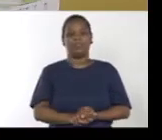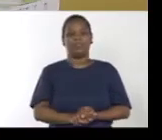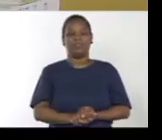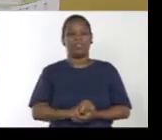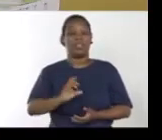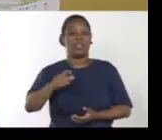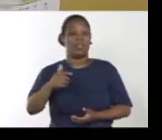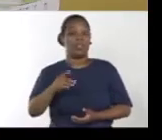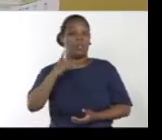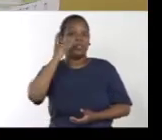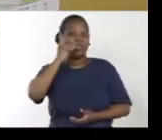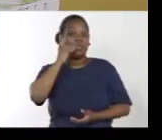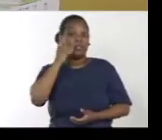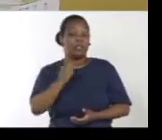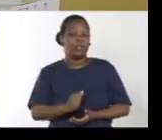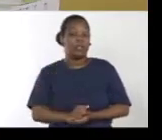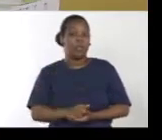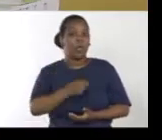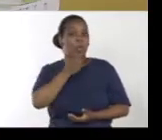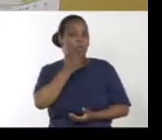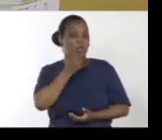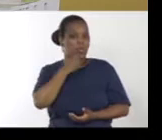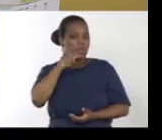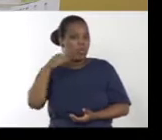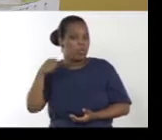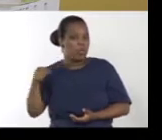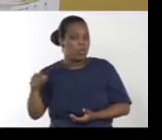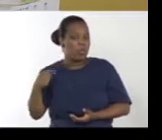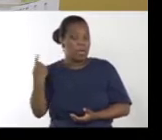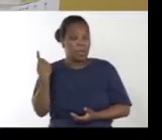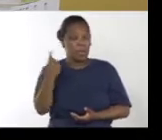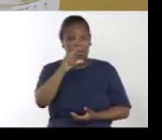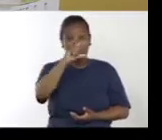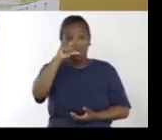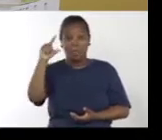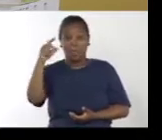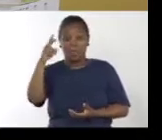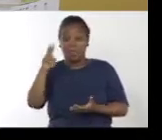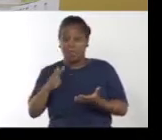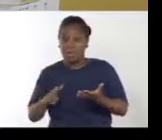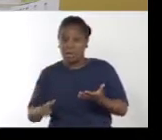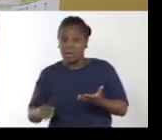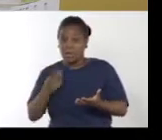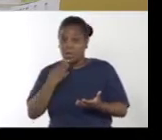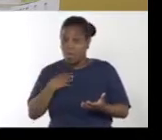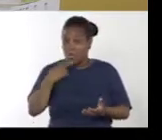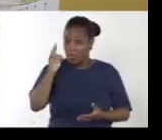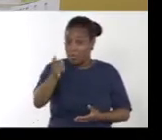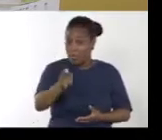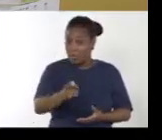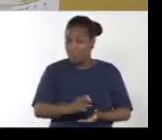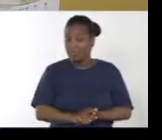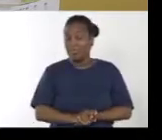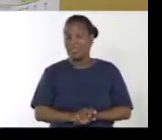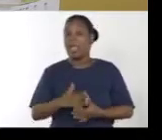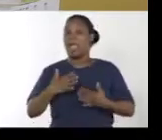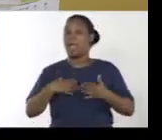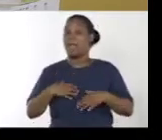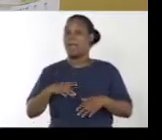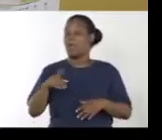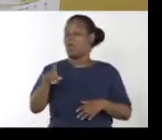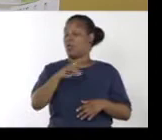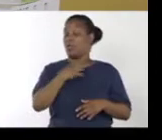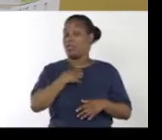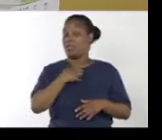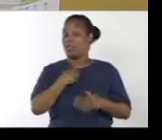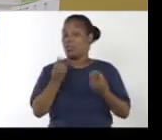Y en cuanto al dictado, ¿pudieron copiar el primer párrafo de la lectura como les orienté? Espero que no hayan